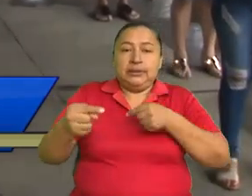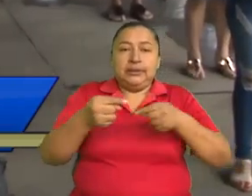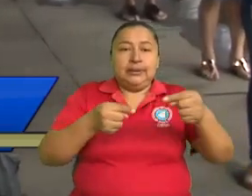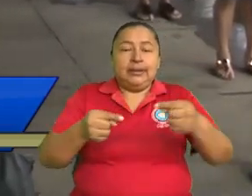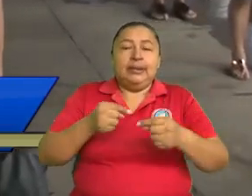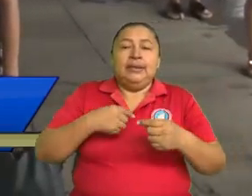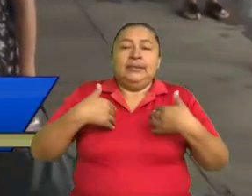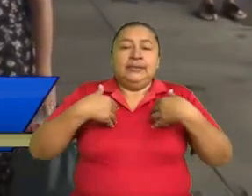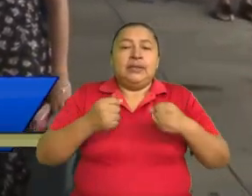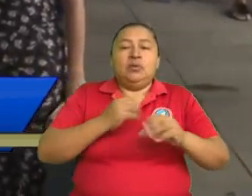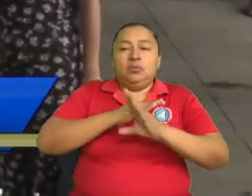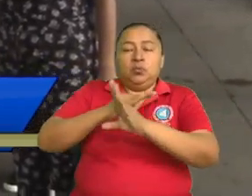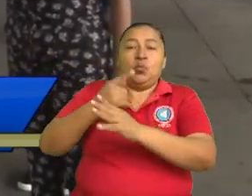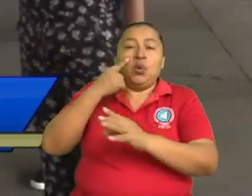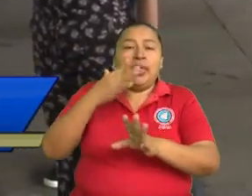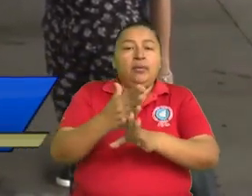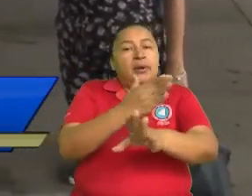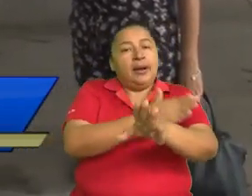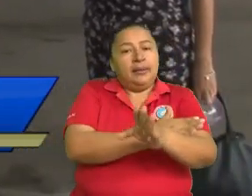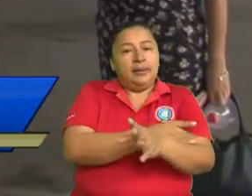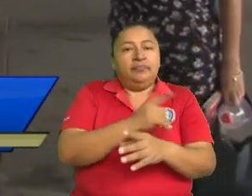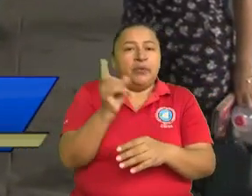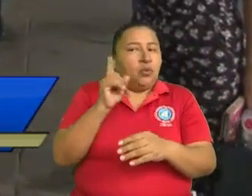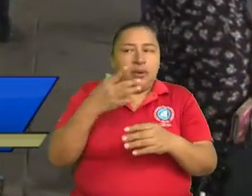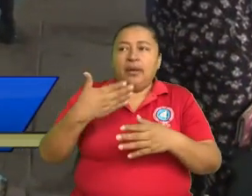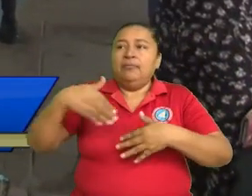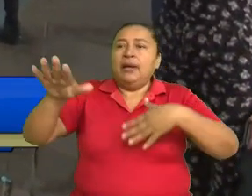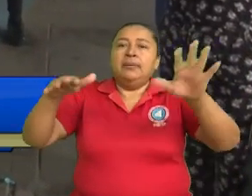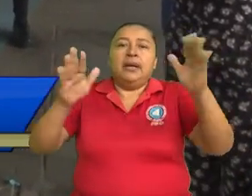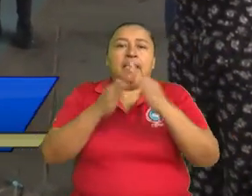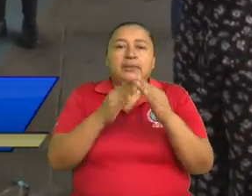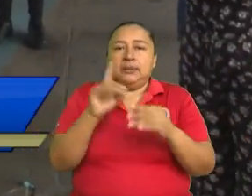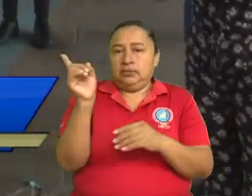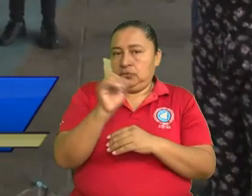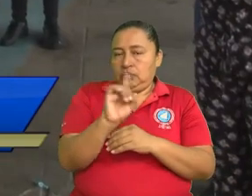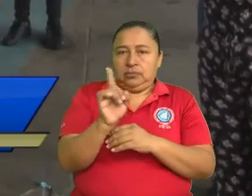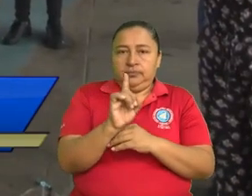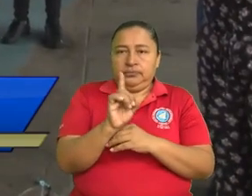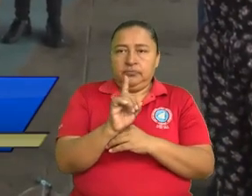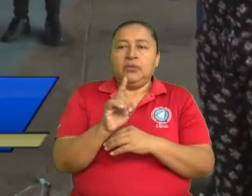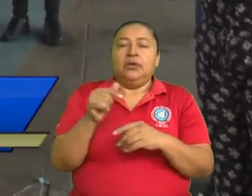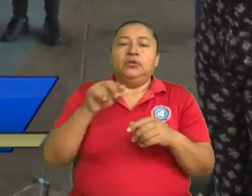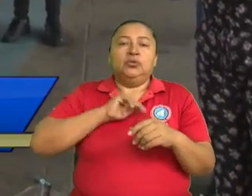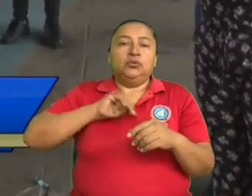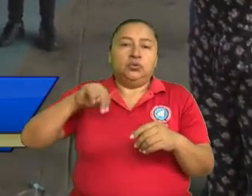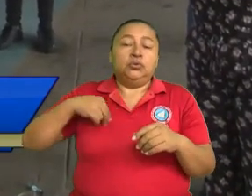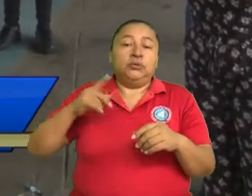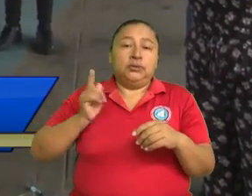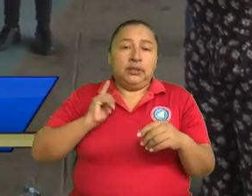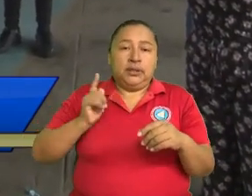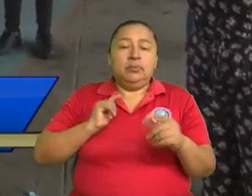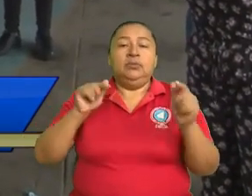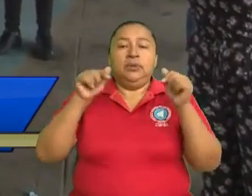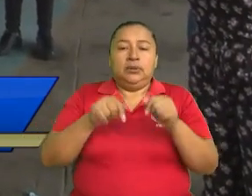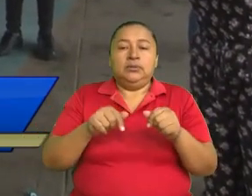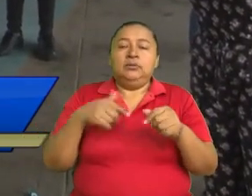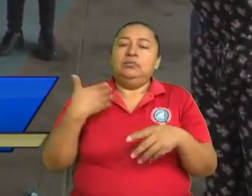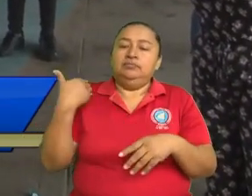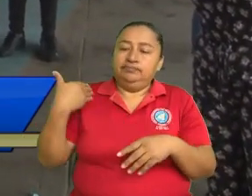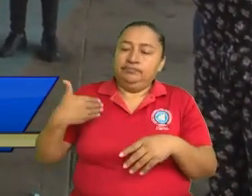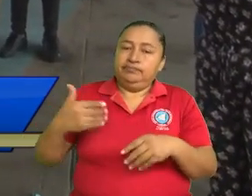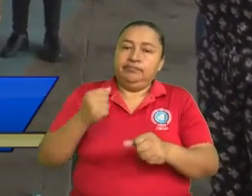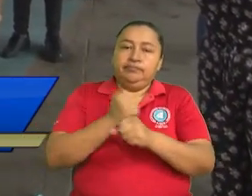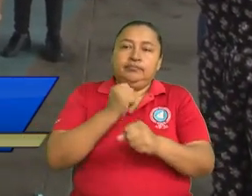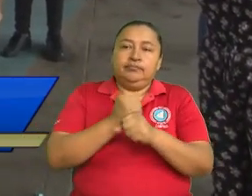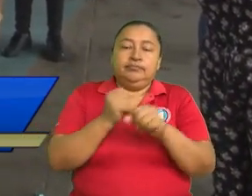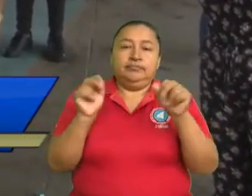No era retirarlos de váyanse a su casa. Nosotros teníamos, por ejemplo, tenemos y estamos trabajando desde hace muchos años